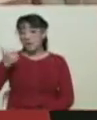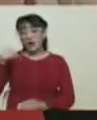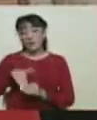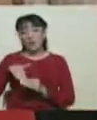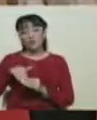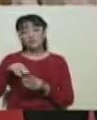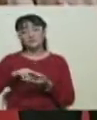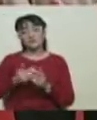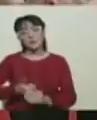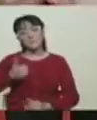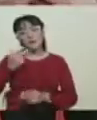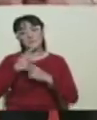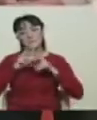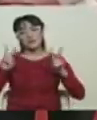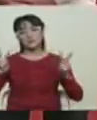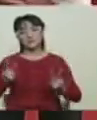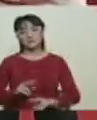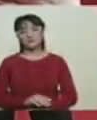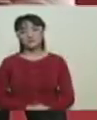paz.